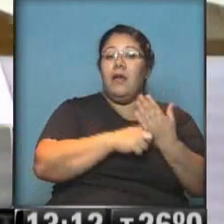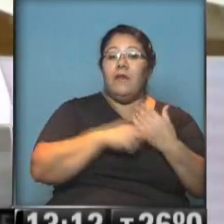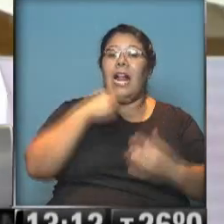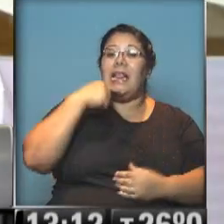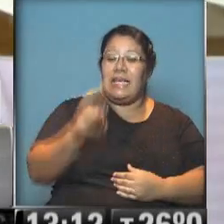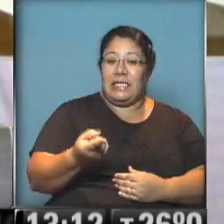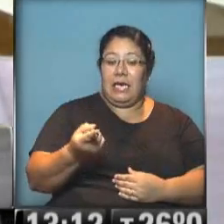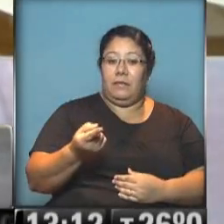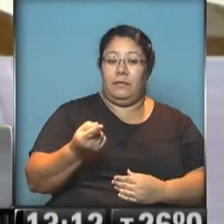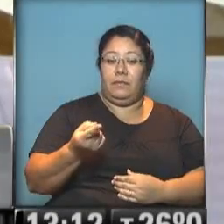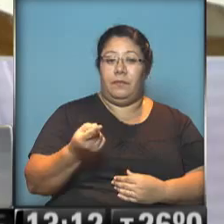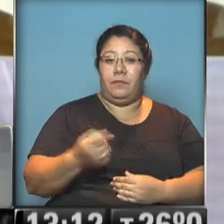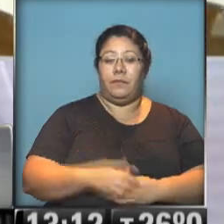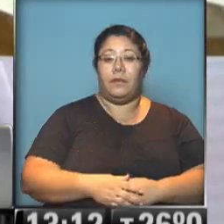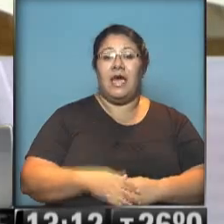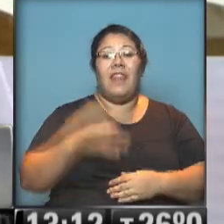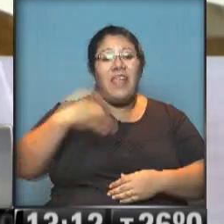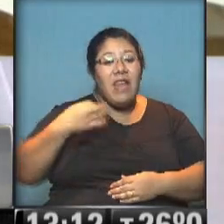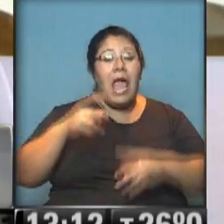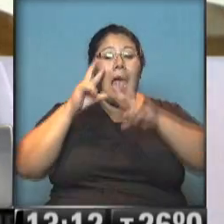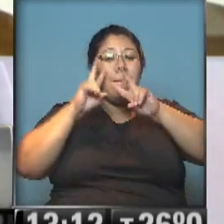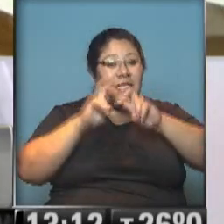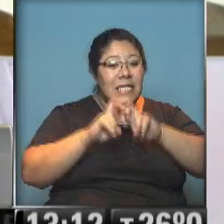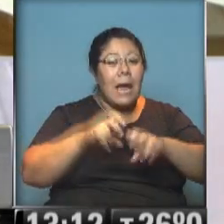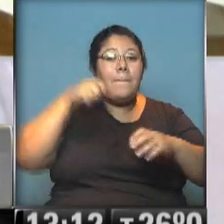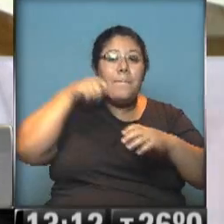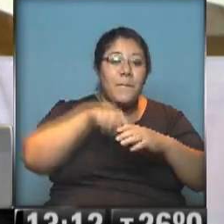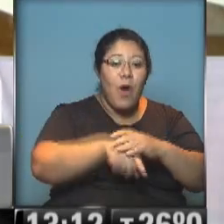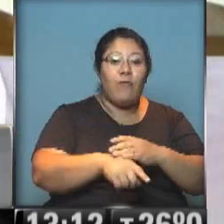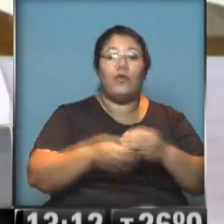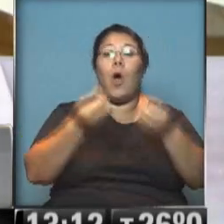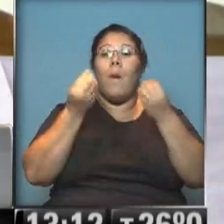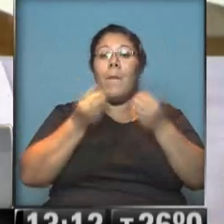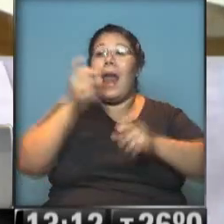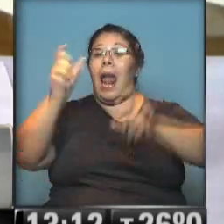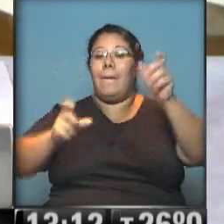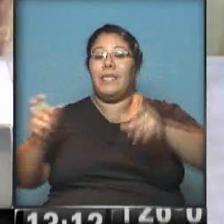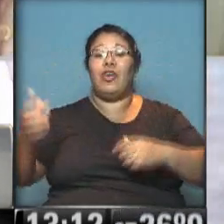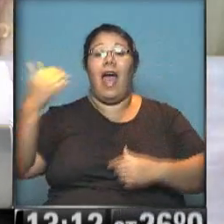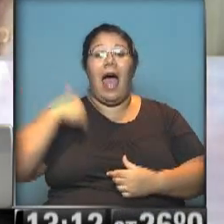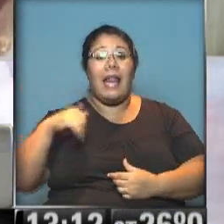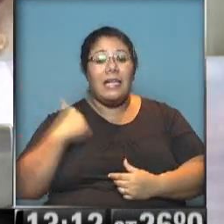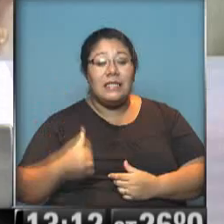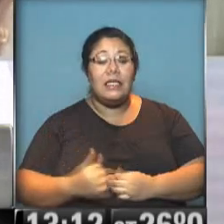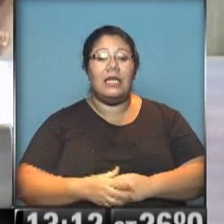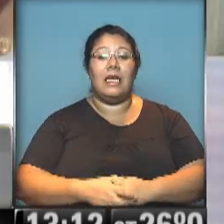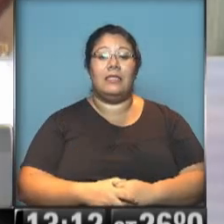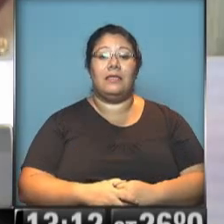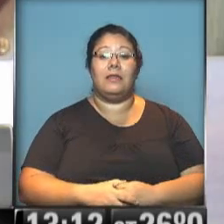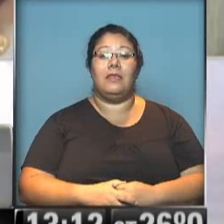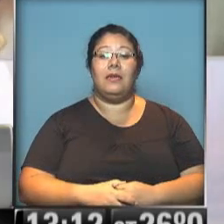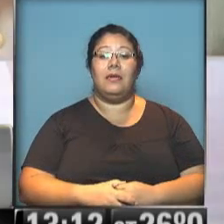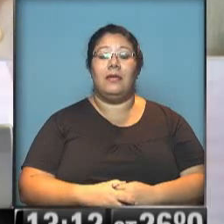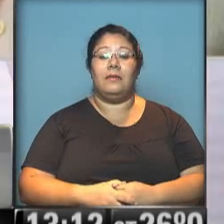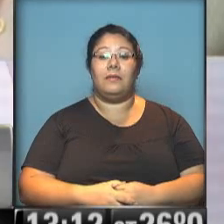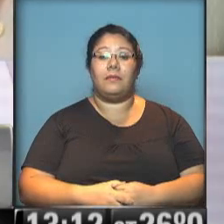apelación que habría que investigar más para traer transmitir a la sociedad dice un mensaje de quienes estancias judiciales intervinientes en el caso agotaron